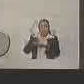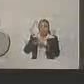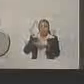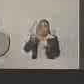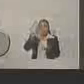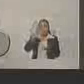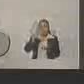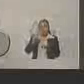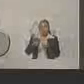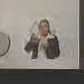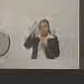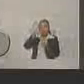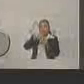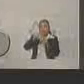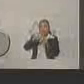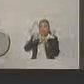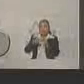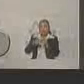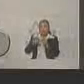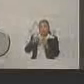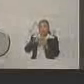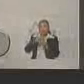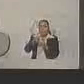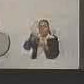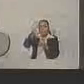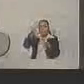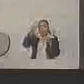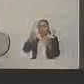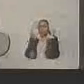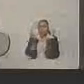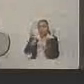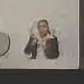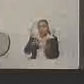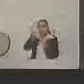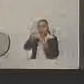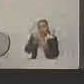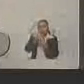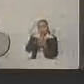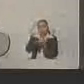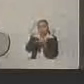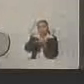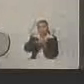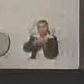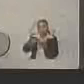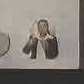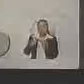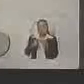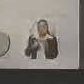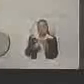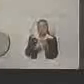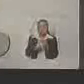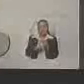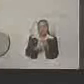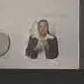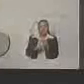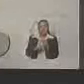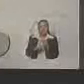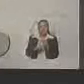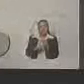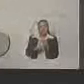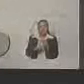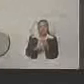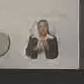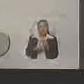principales. Uno de ellos es la seguridad pública, el otro transparencia, que pareciera que no, pero están íntimamente